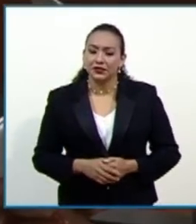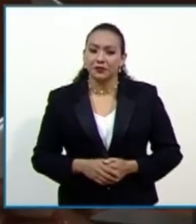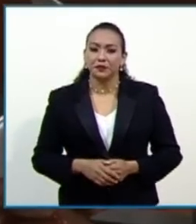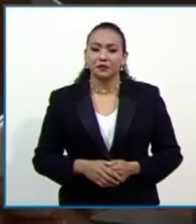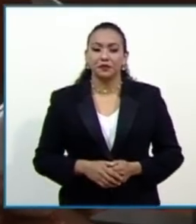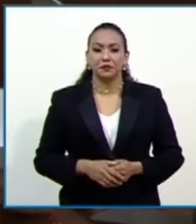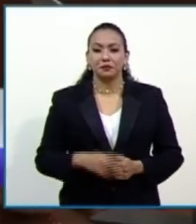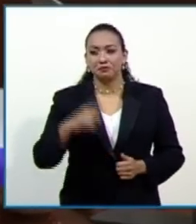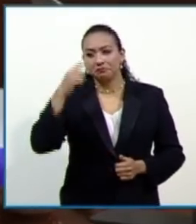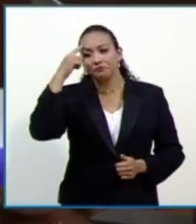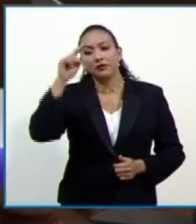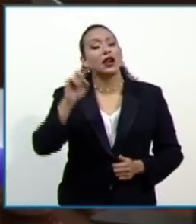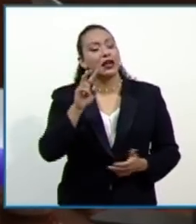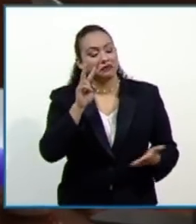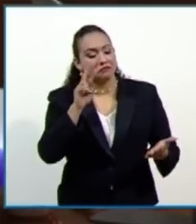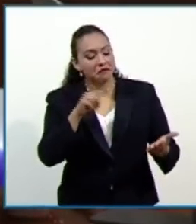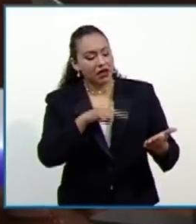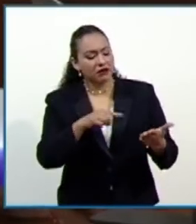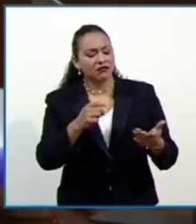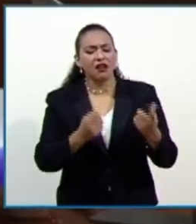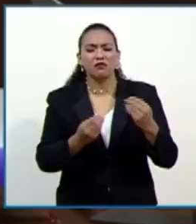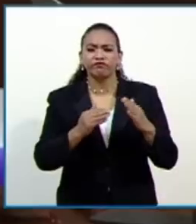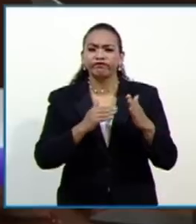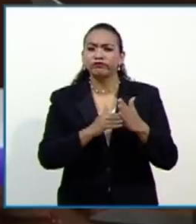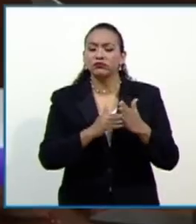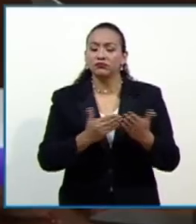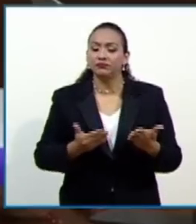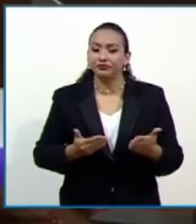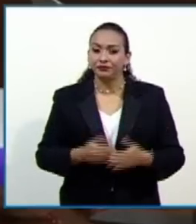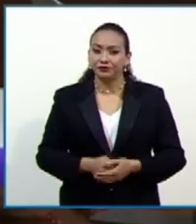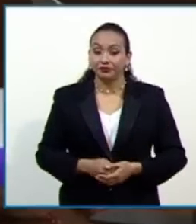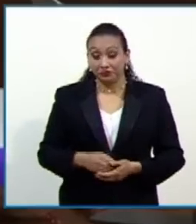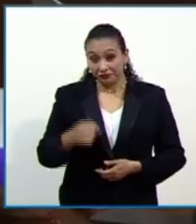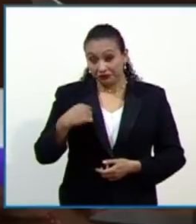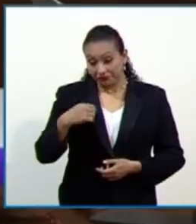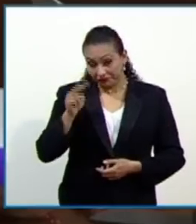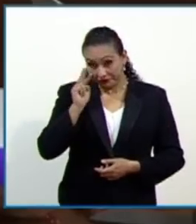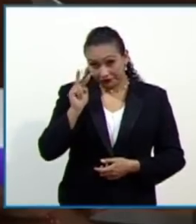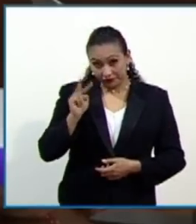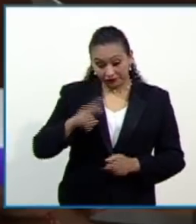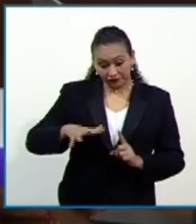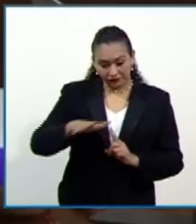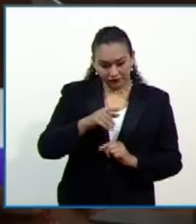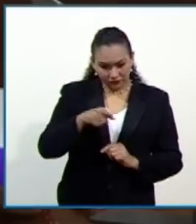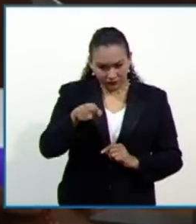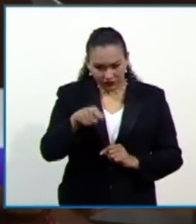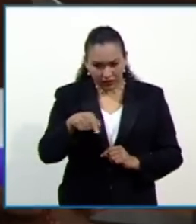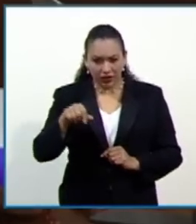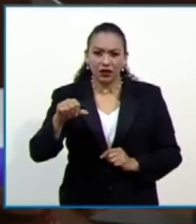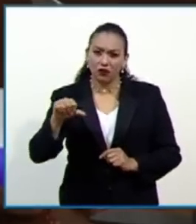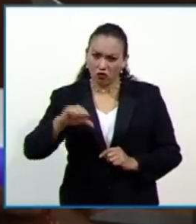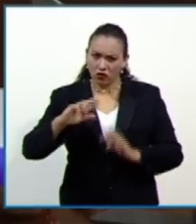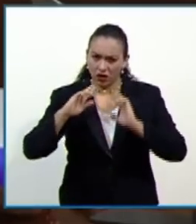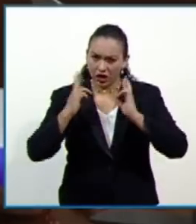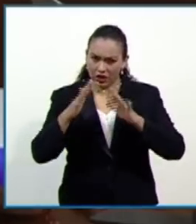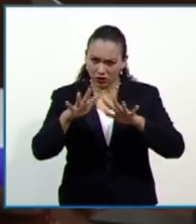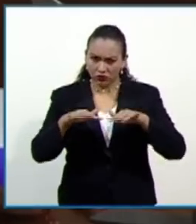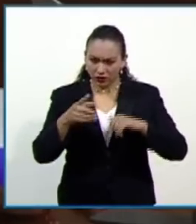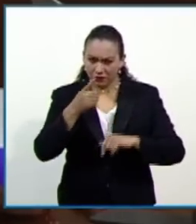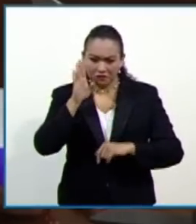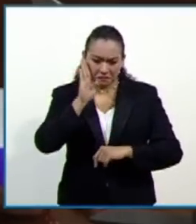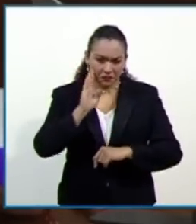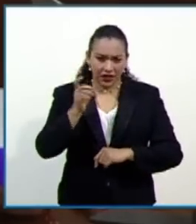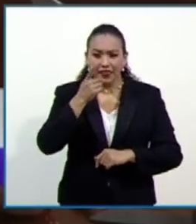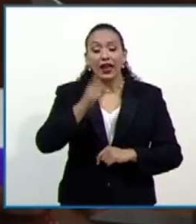de posibles impedimentos y creo que es muy consistente el criterio de esta Corte que, tratándose de